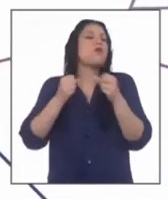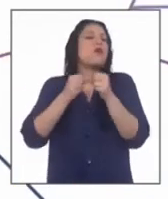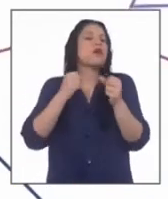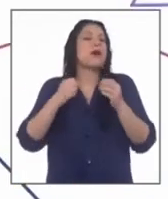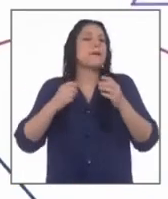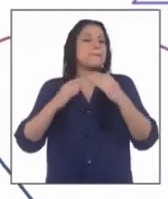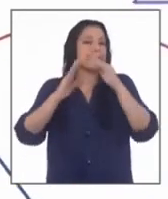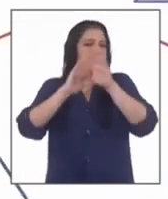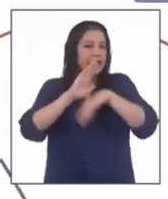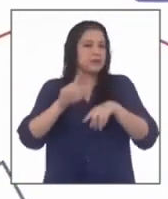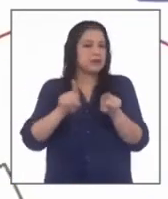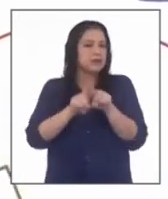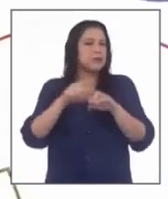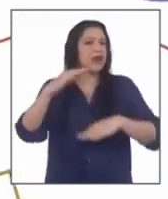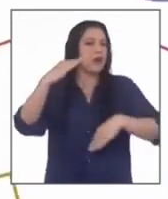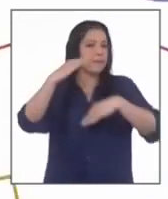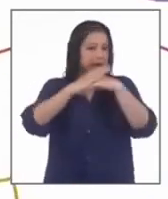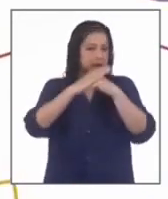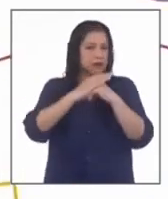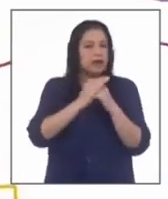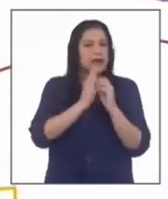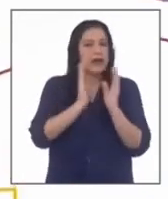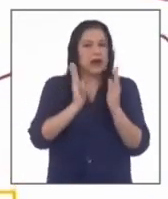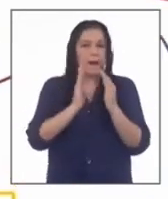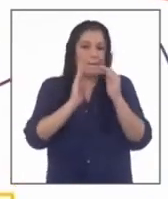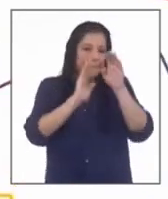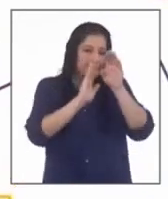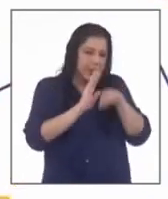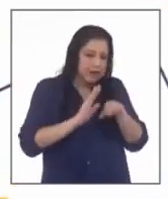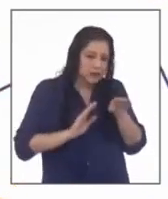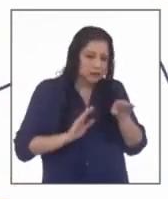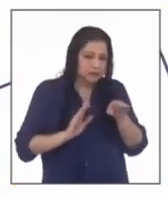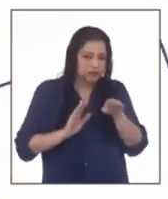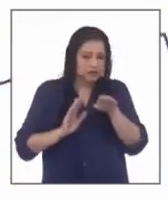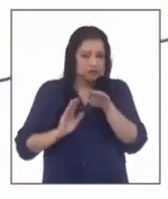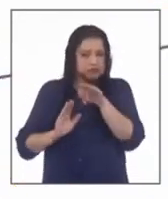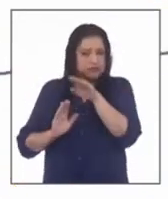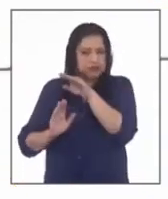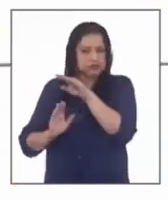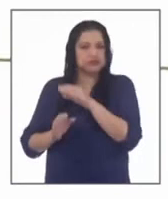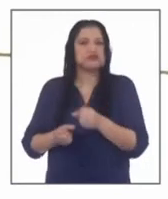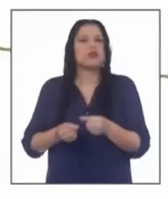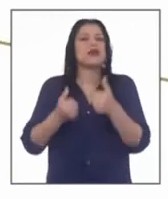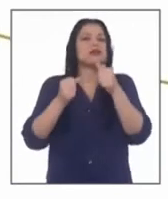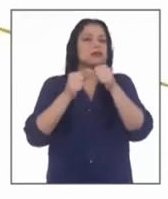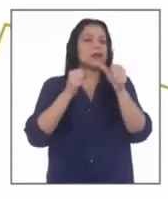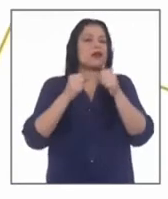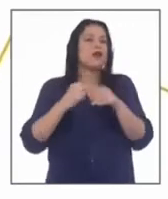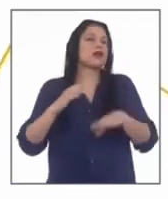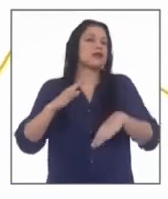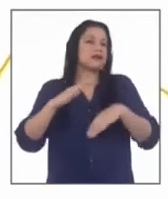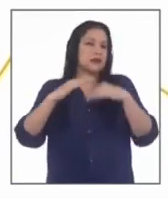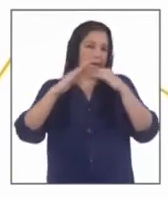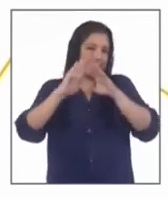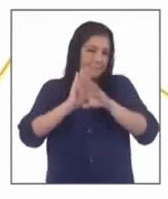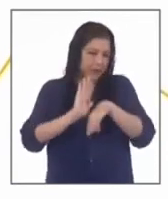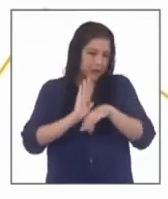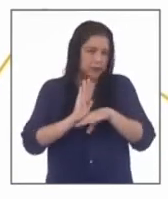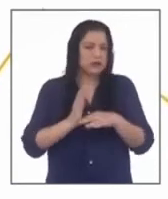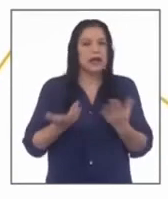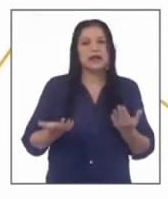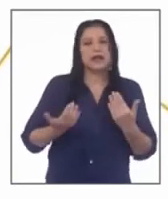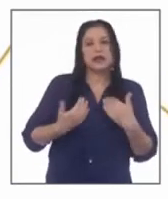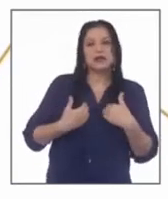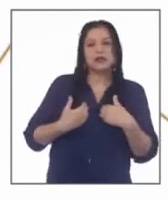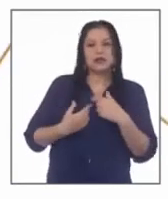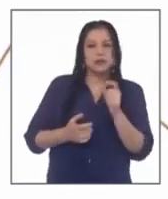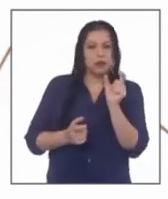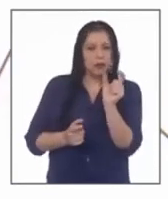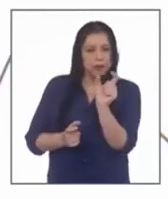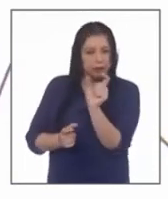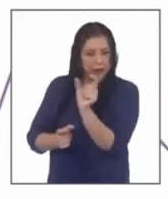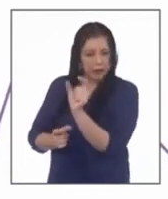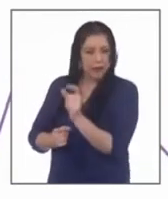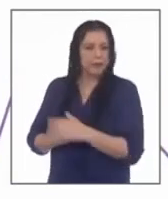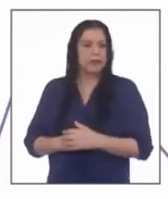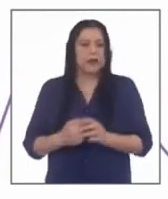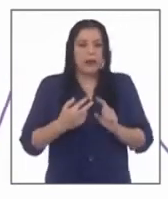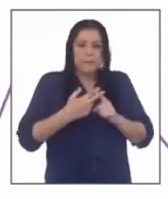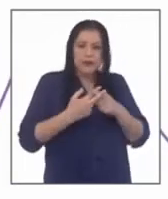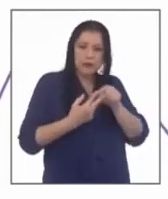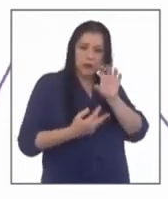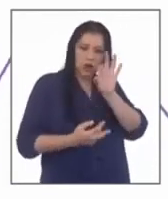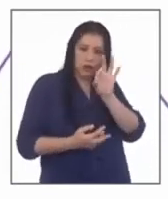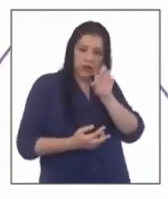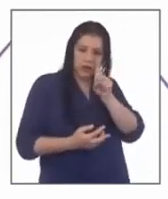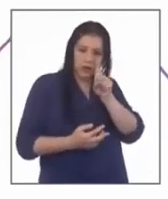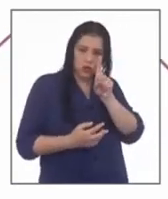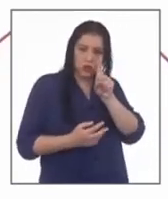mínimos y máximos. Y los ordenamos de menor a mayor considerando sus valores mínimos. Así los tendríamos ordenados. Desde